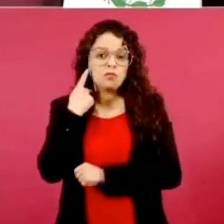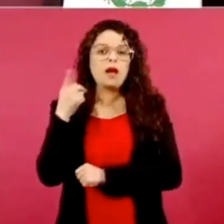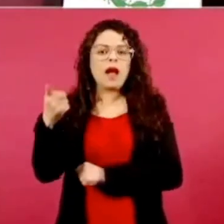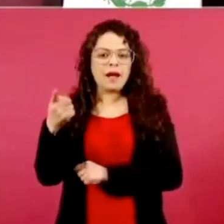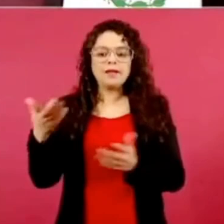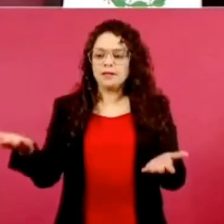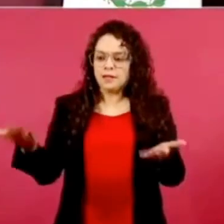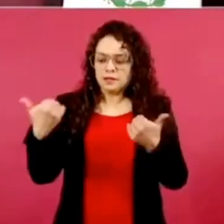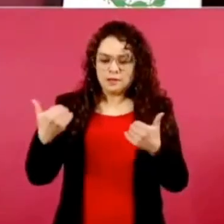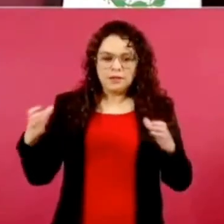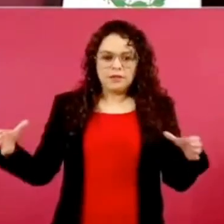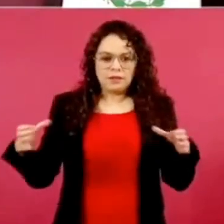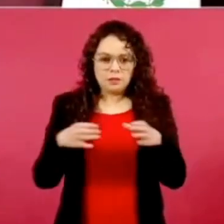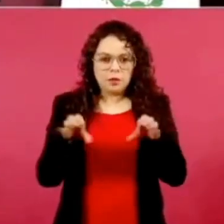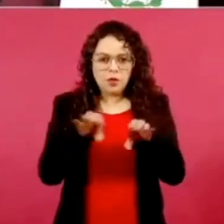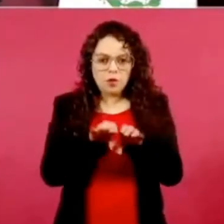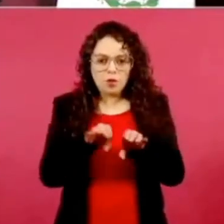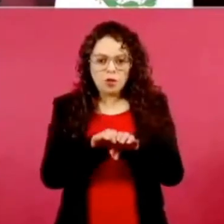y